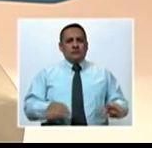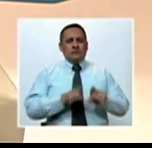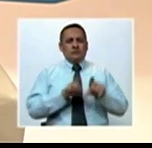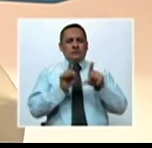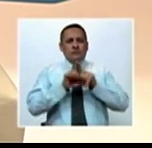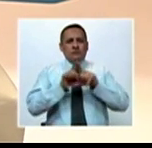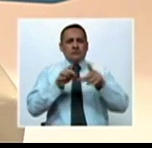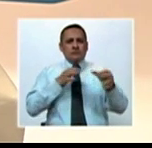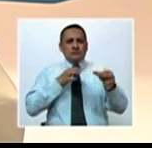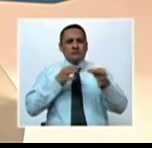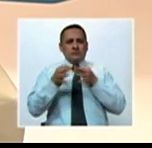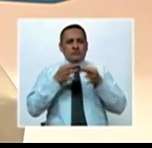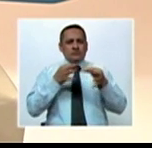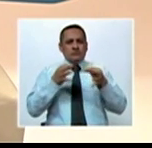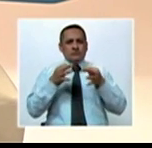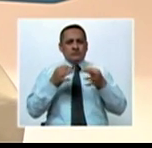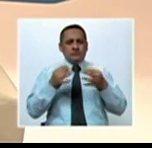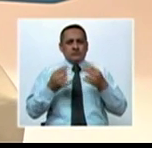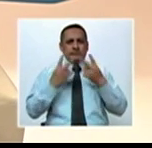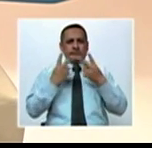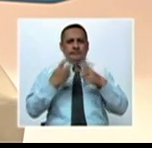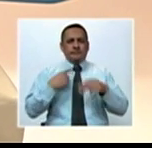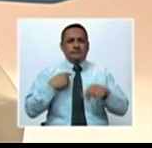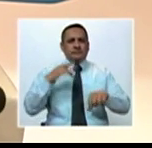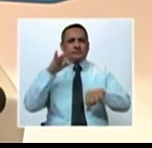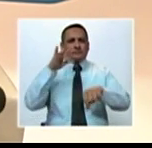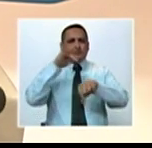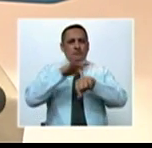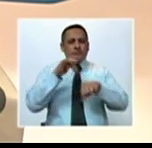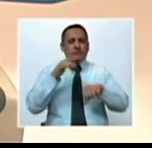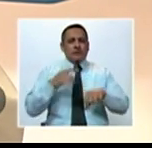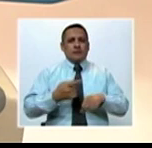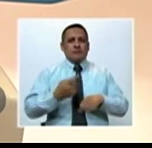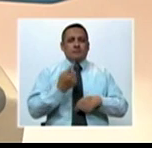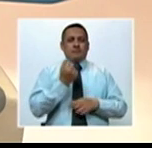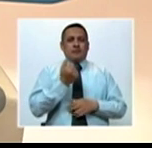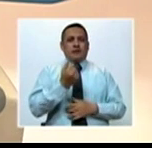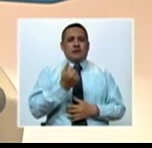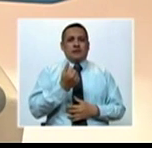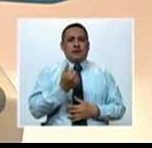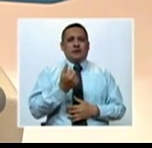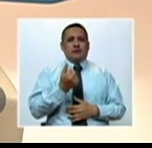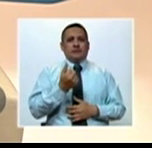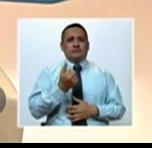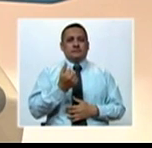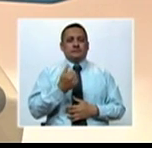de hoy, de intangibilidad de